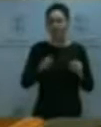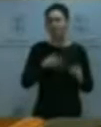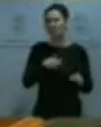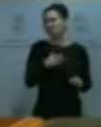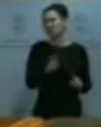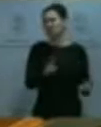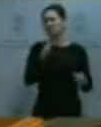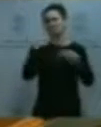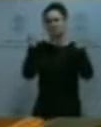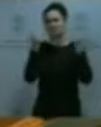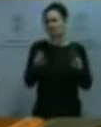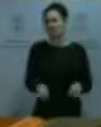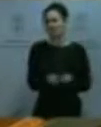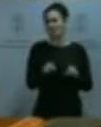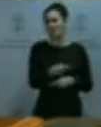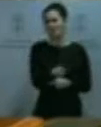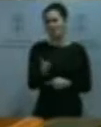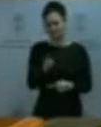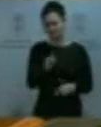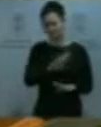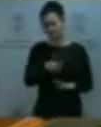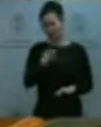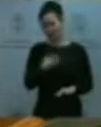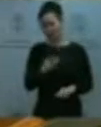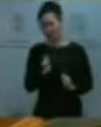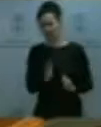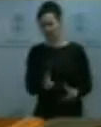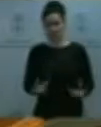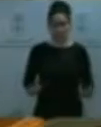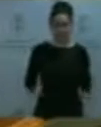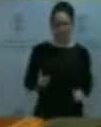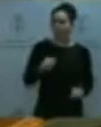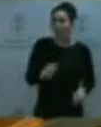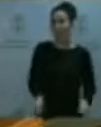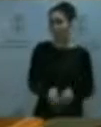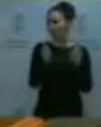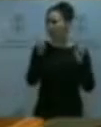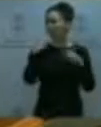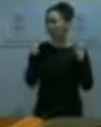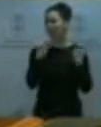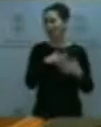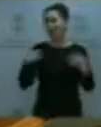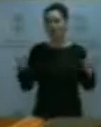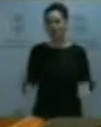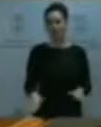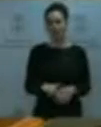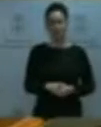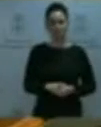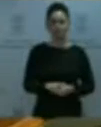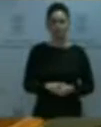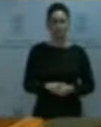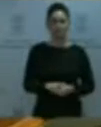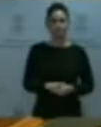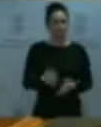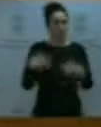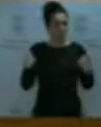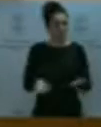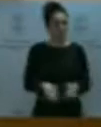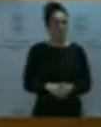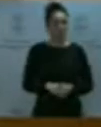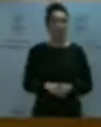bastante. A mí no me molesta nada. Se pueden reír ustedes lo que quieran, porque el que se ríe, él sabrá por qué se